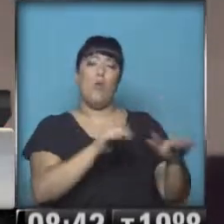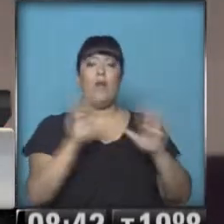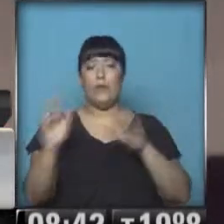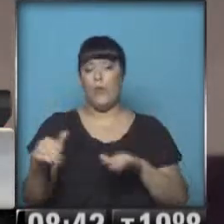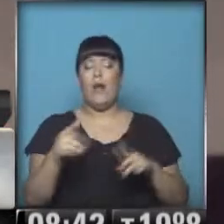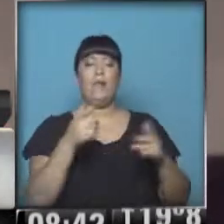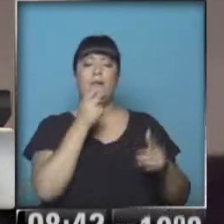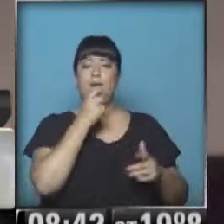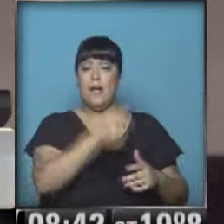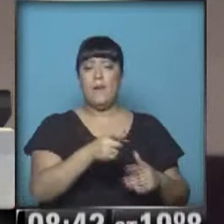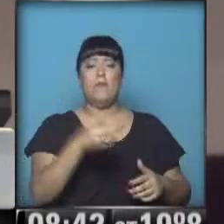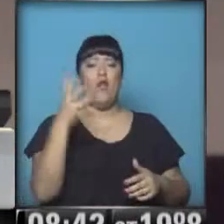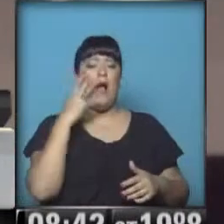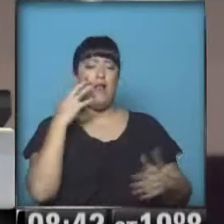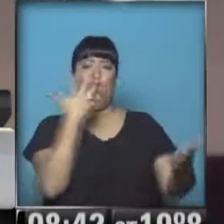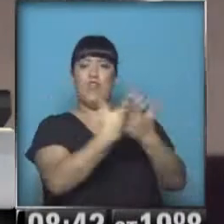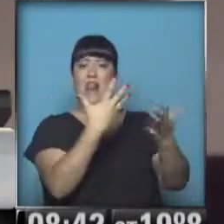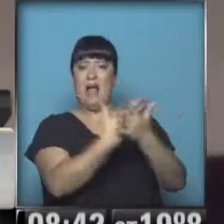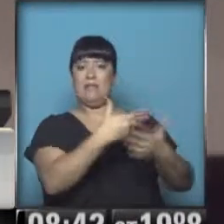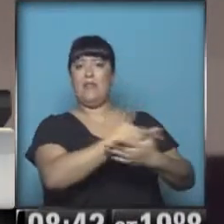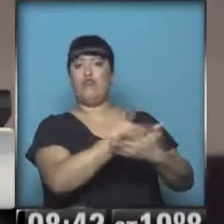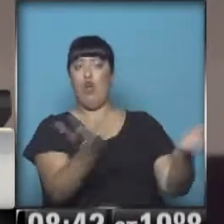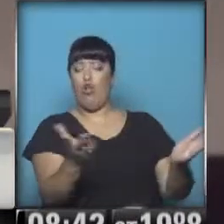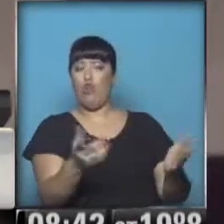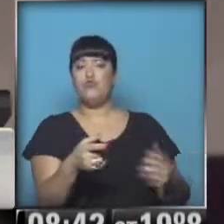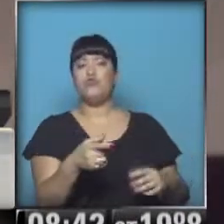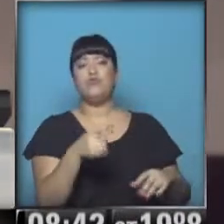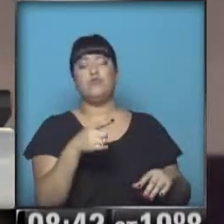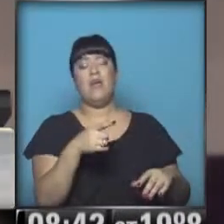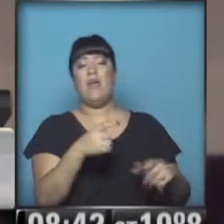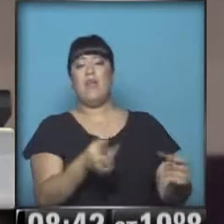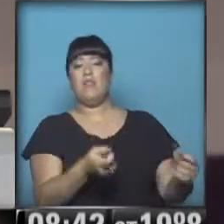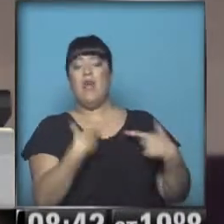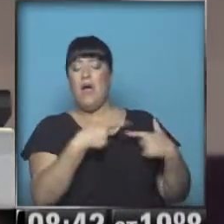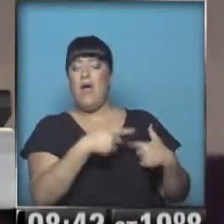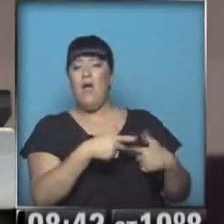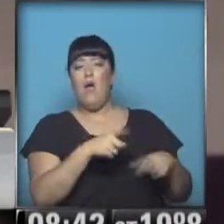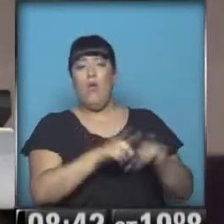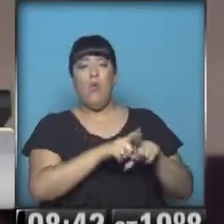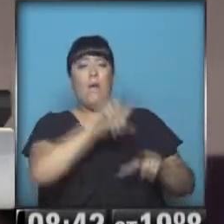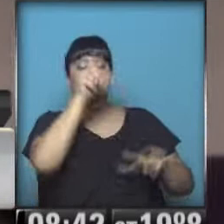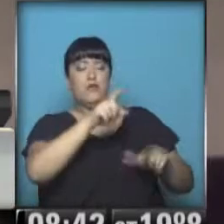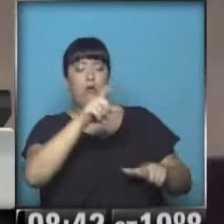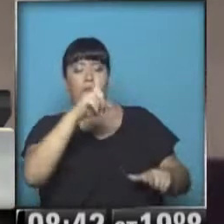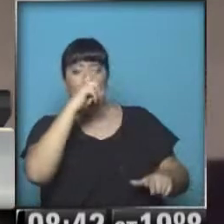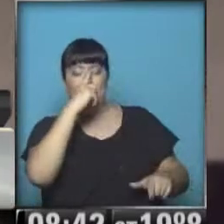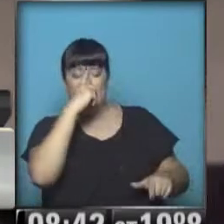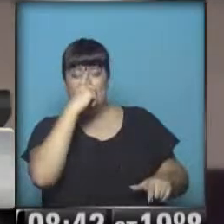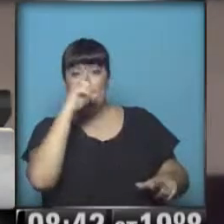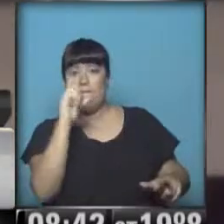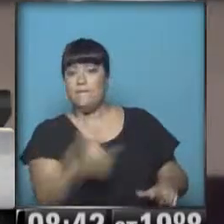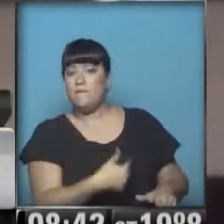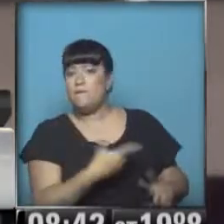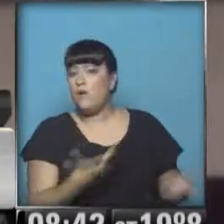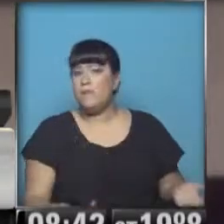que ha sido cometido delante de todo el mundo y que es lo que en general genera mucha mucha indignación porque desde el sentido común